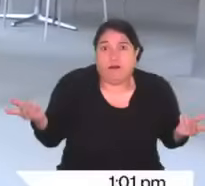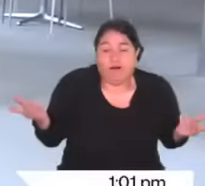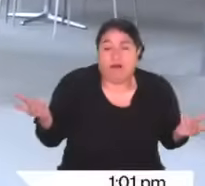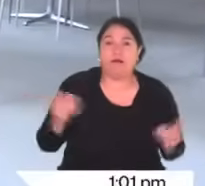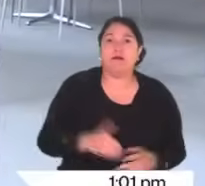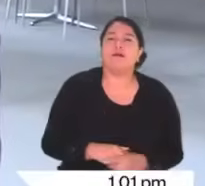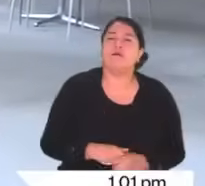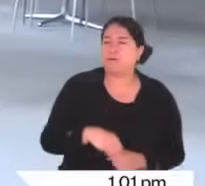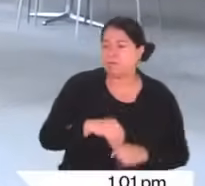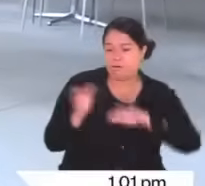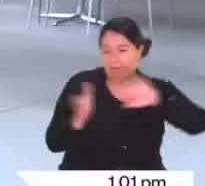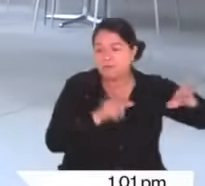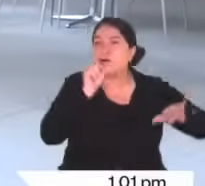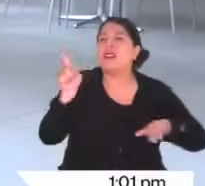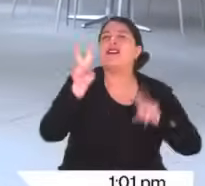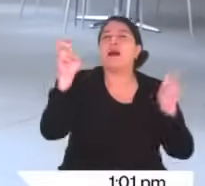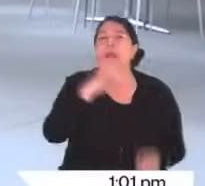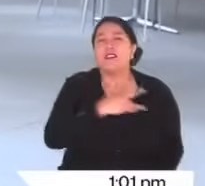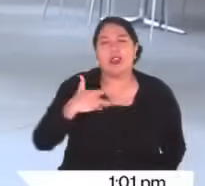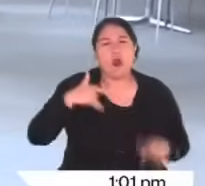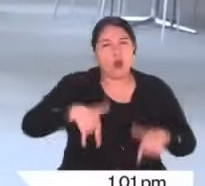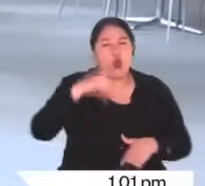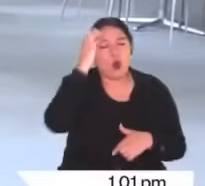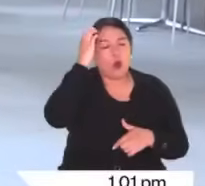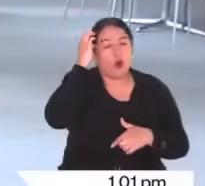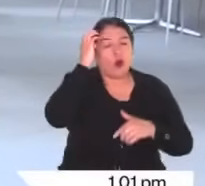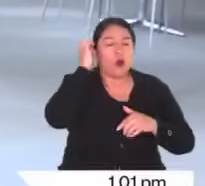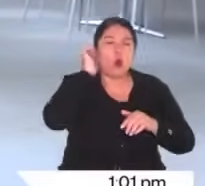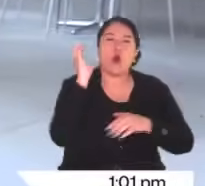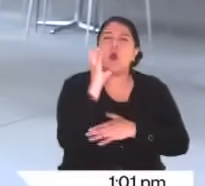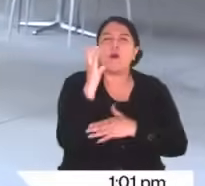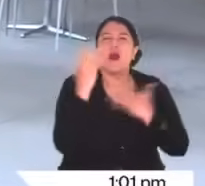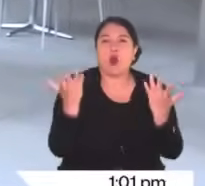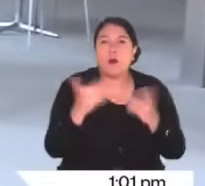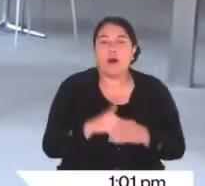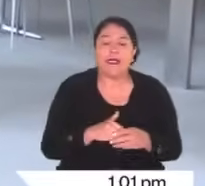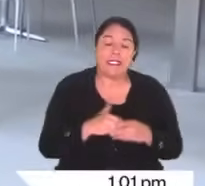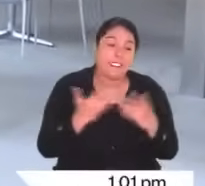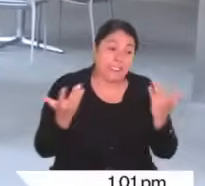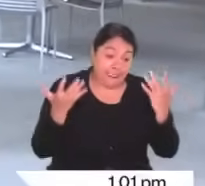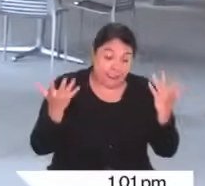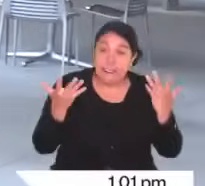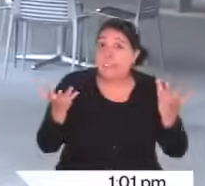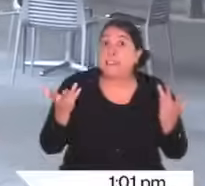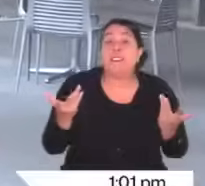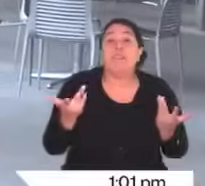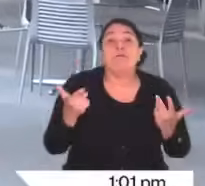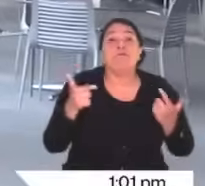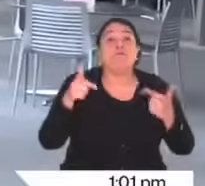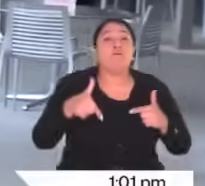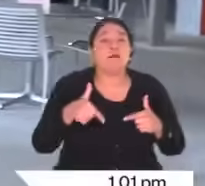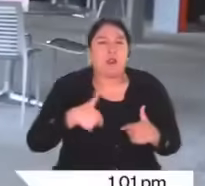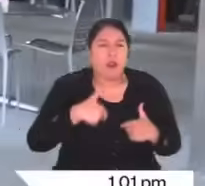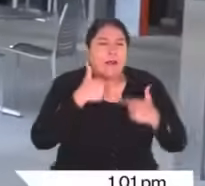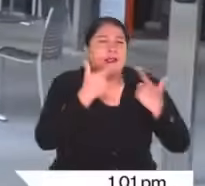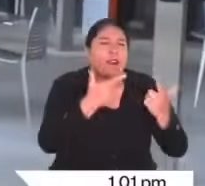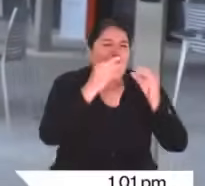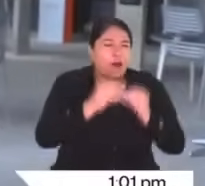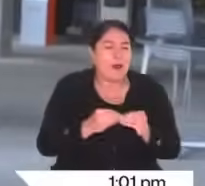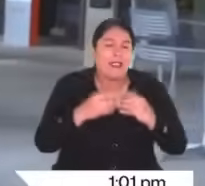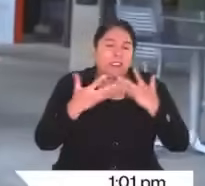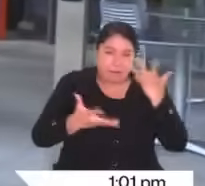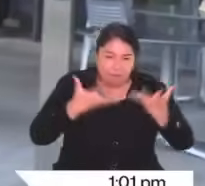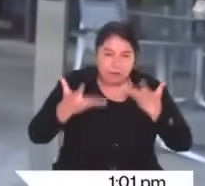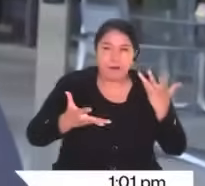la salud en Colombia es que es un método es un método que de pronto lo voy a decir de una forma